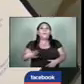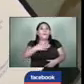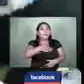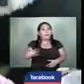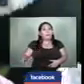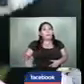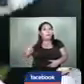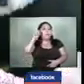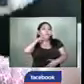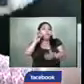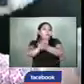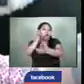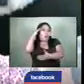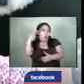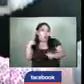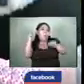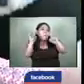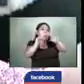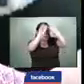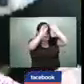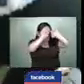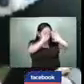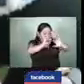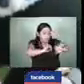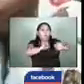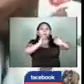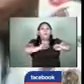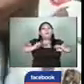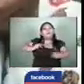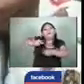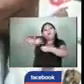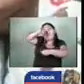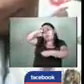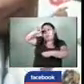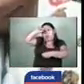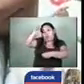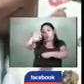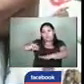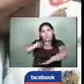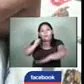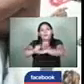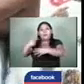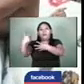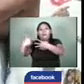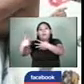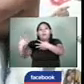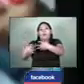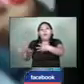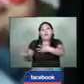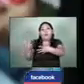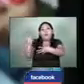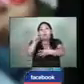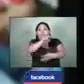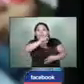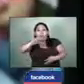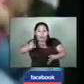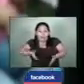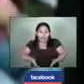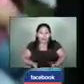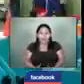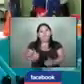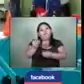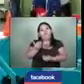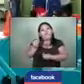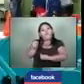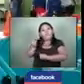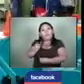inscribirse en la plataforma para formar parte del equipo que liderará la implementación de la ley Nacer con Cariño. Según